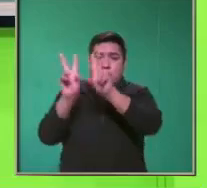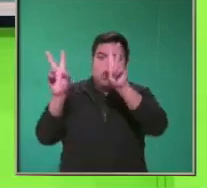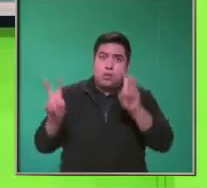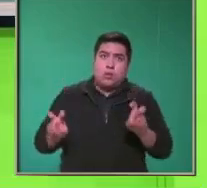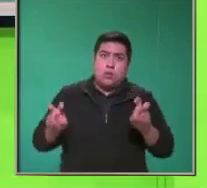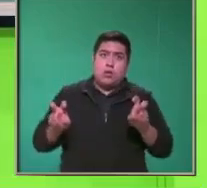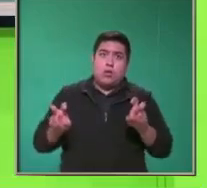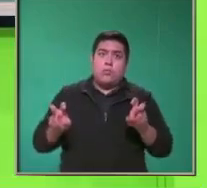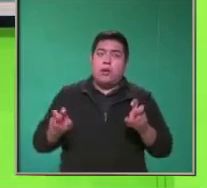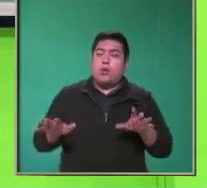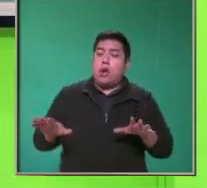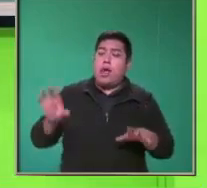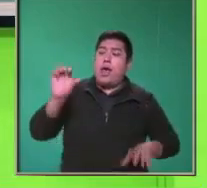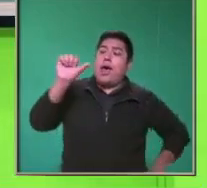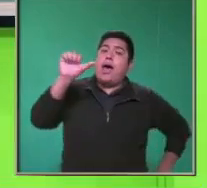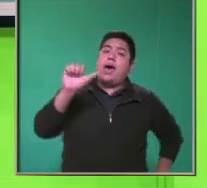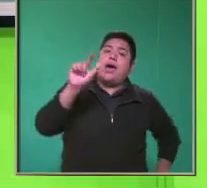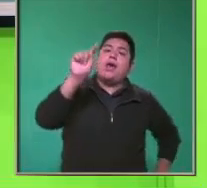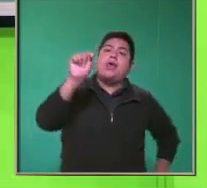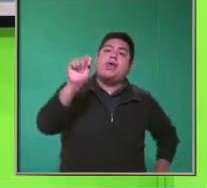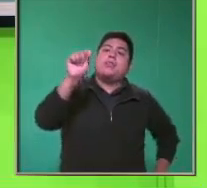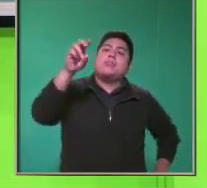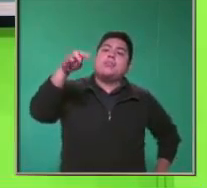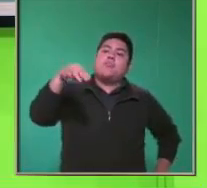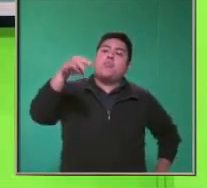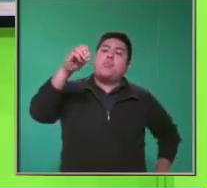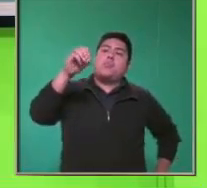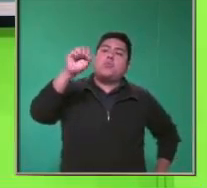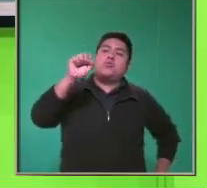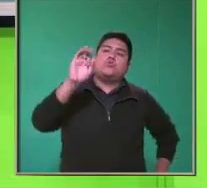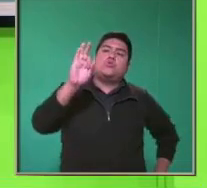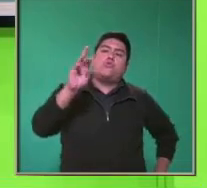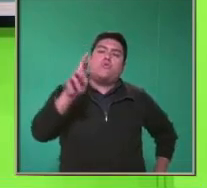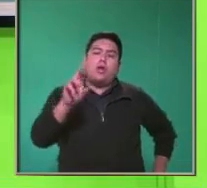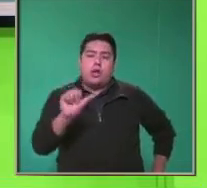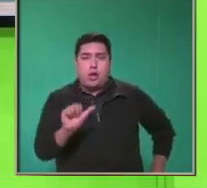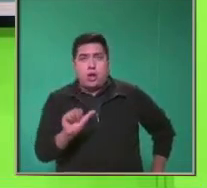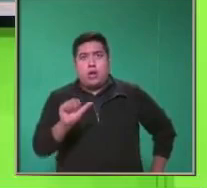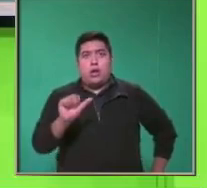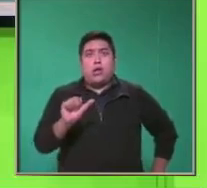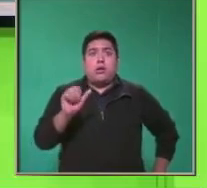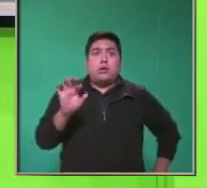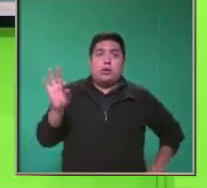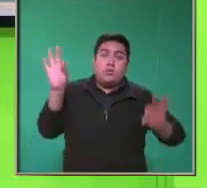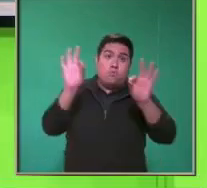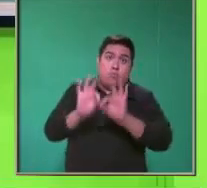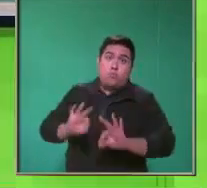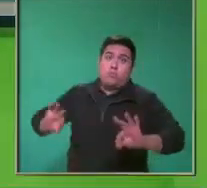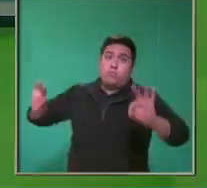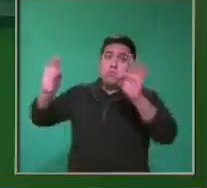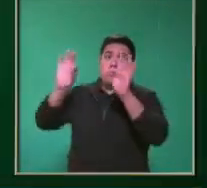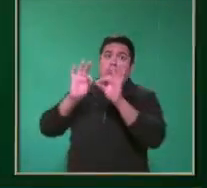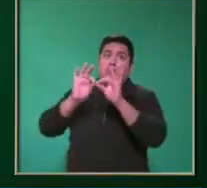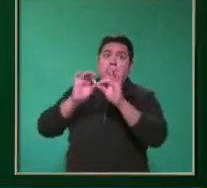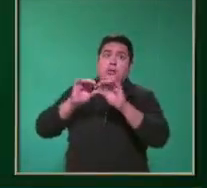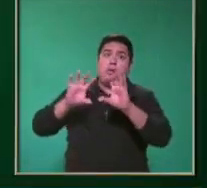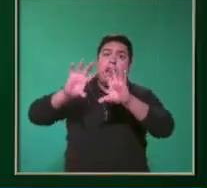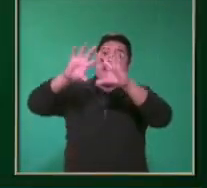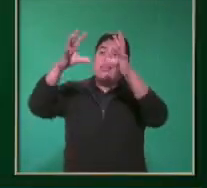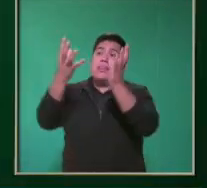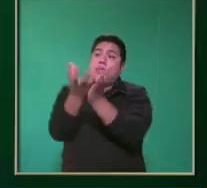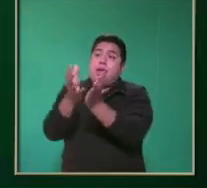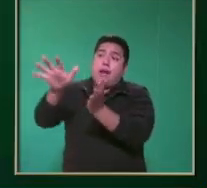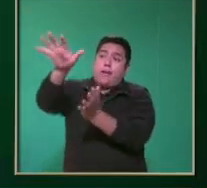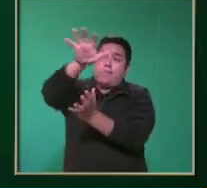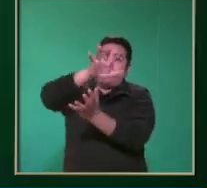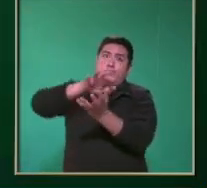ver con la atmósfera. Y en esa parte le dimos una importancia a esta capa de la Tierra que ves en